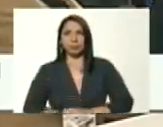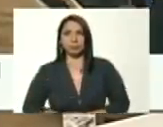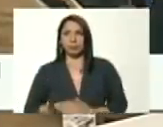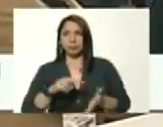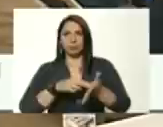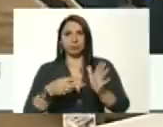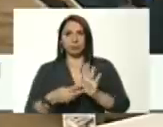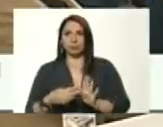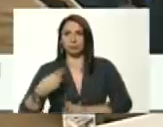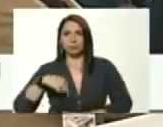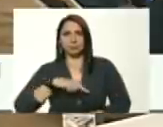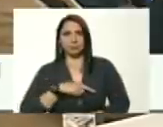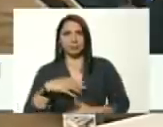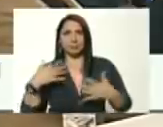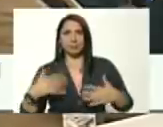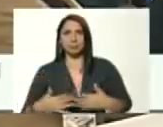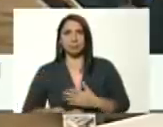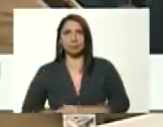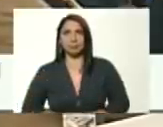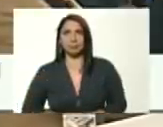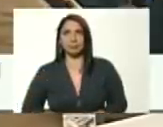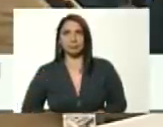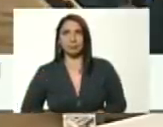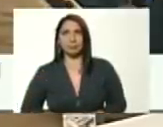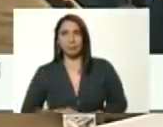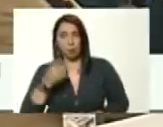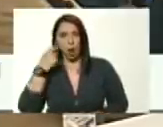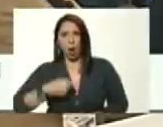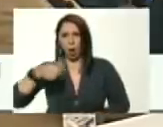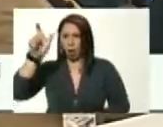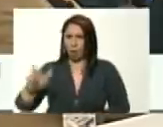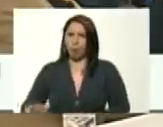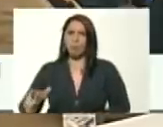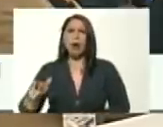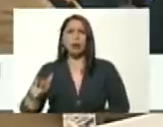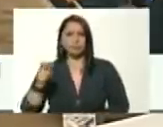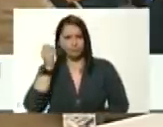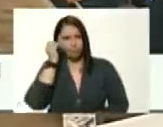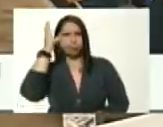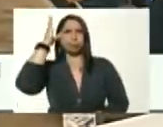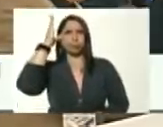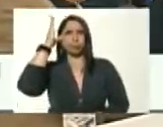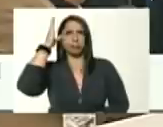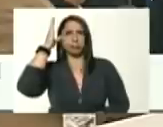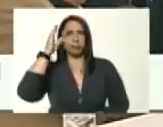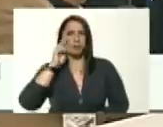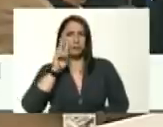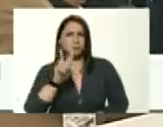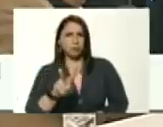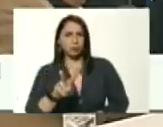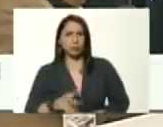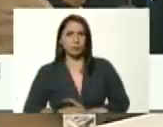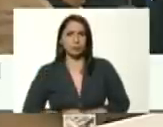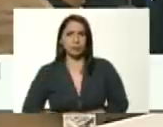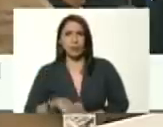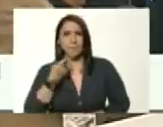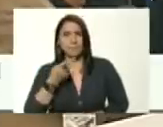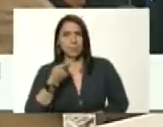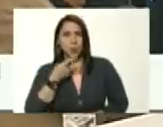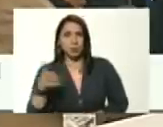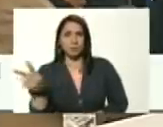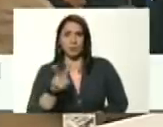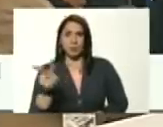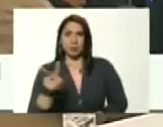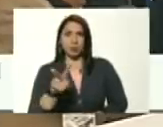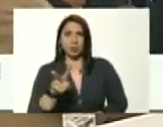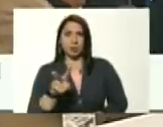mucho porque un hombre pro el hombre capaz que era visionario en la política venezolana y